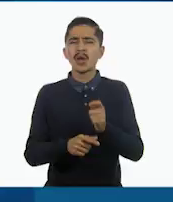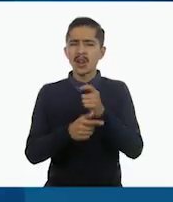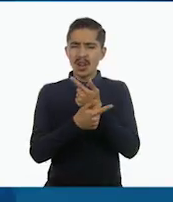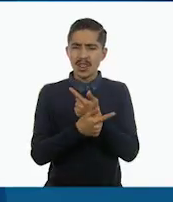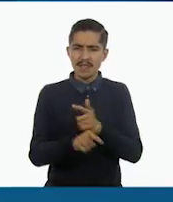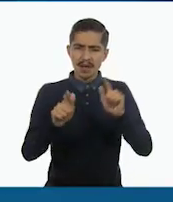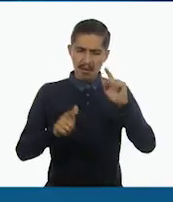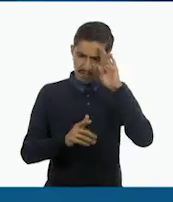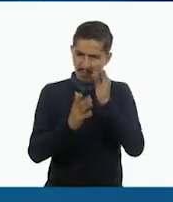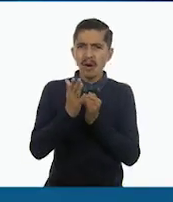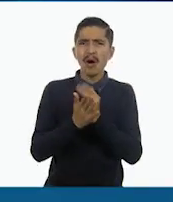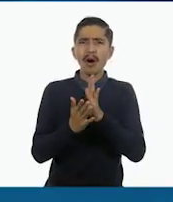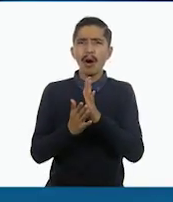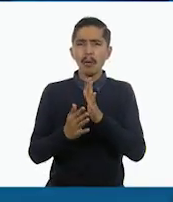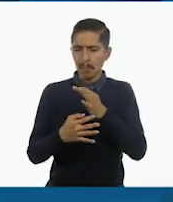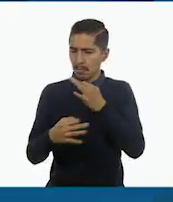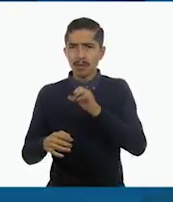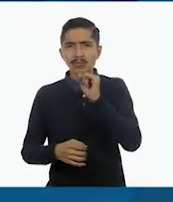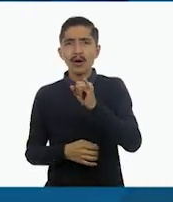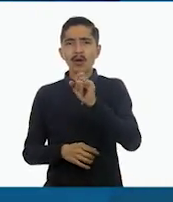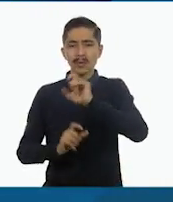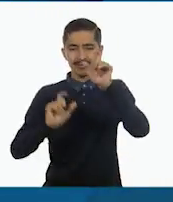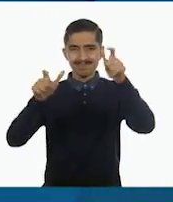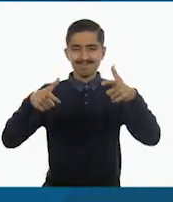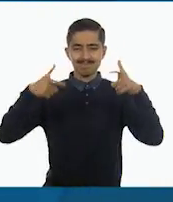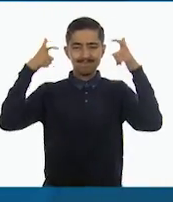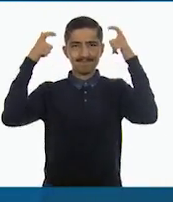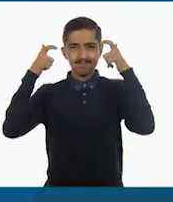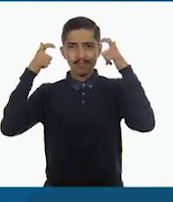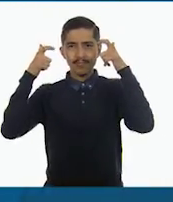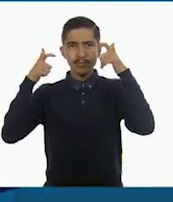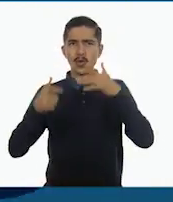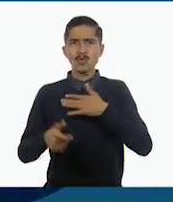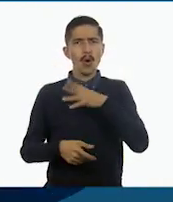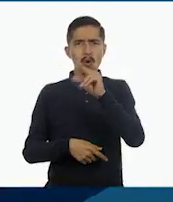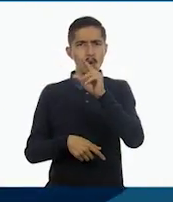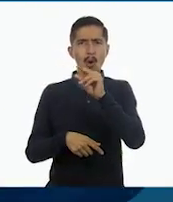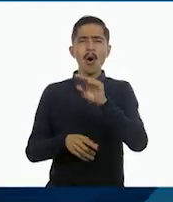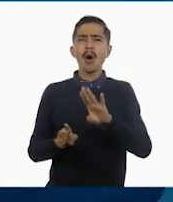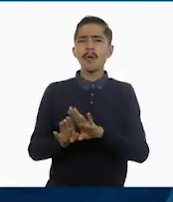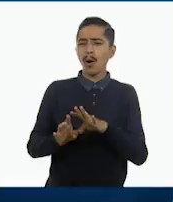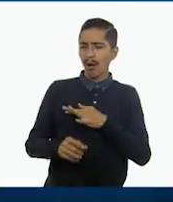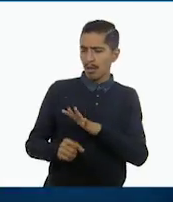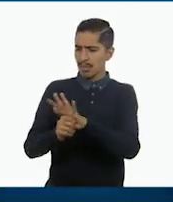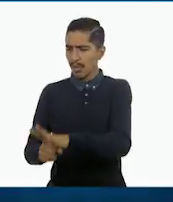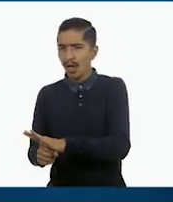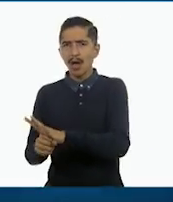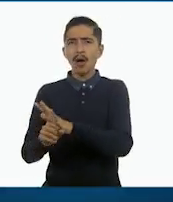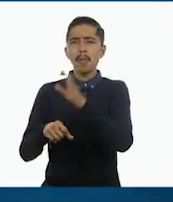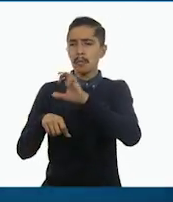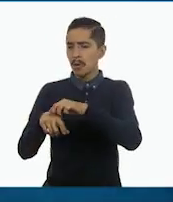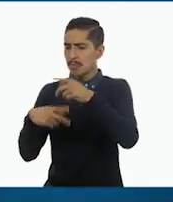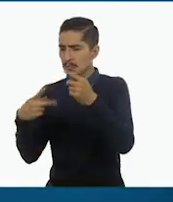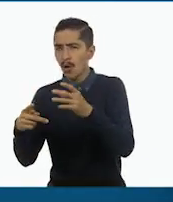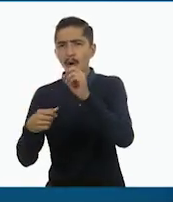convencido y al poco tiempo de ser coronado, anunció que no suprimiría la tolerancia de cultos y la nacionalización de bienes